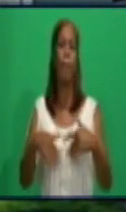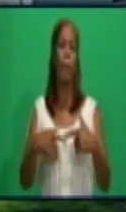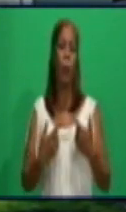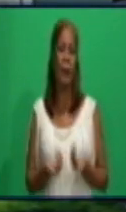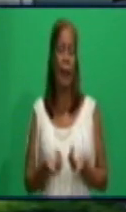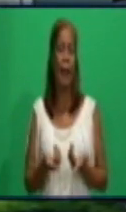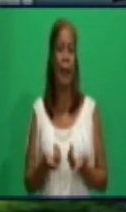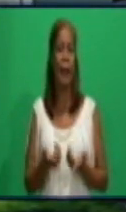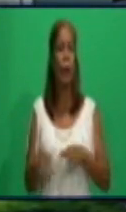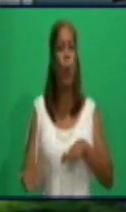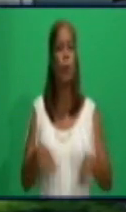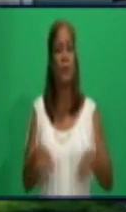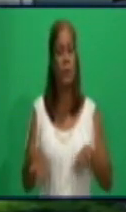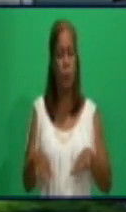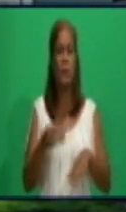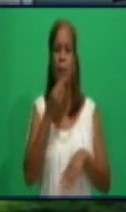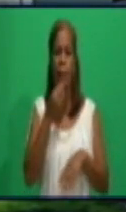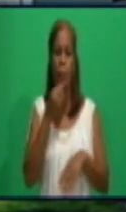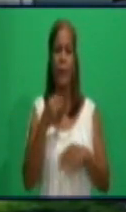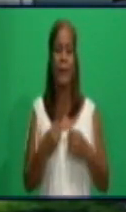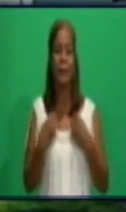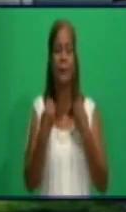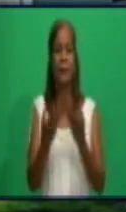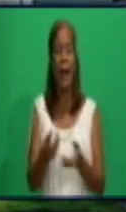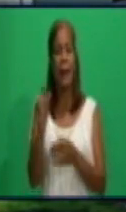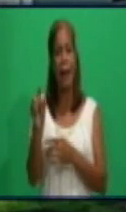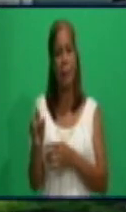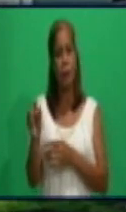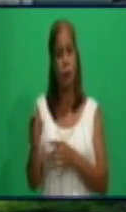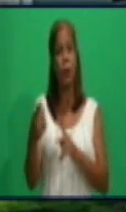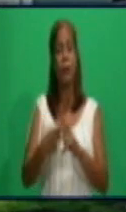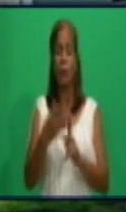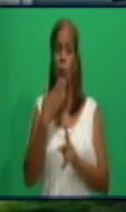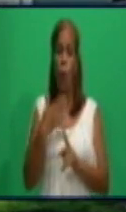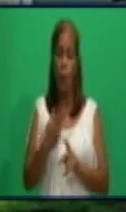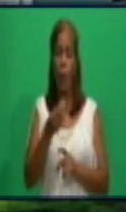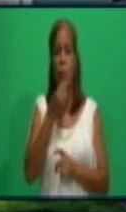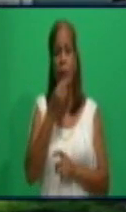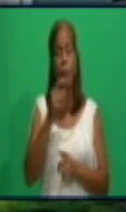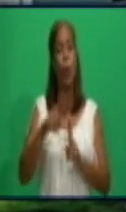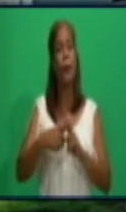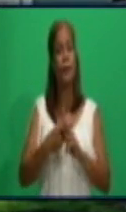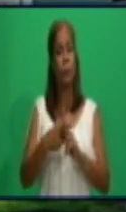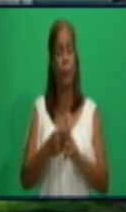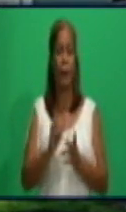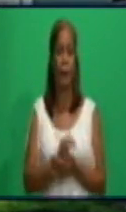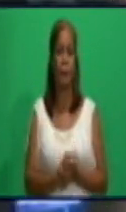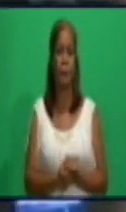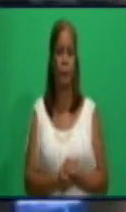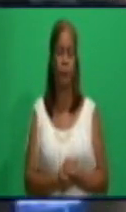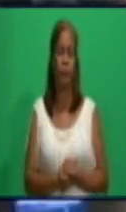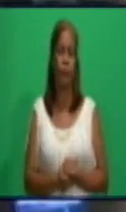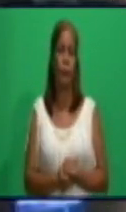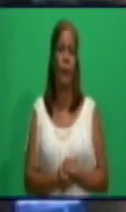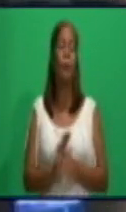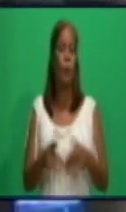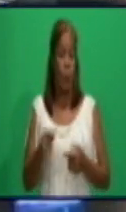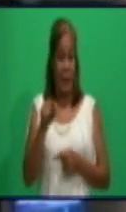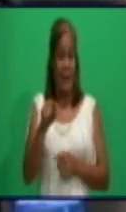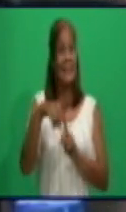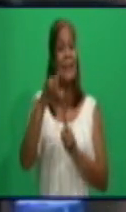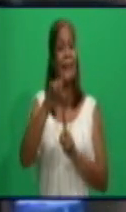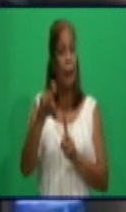dar esta situación y cómo se pudiera resolver? Además, si quisiera agregar otro tema, también puede hacerlo. Bueno, en ese tema, Lionel, se viene trabajando y